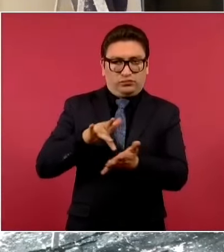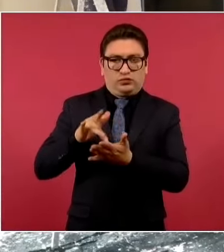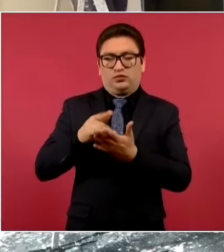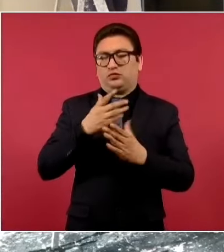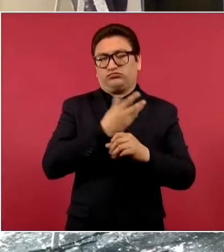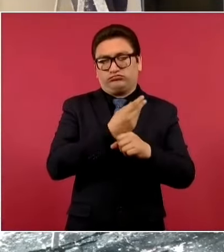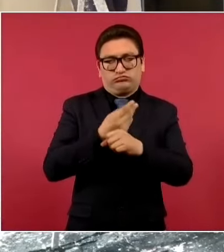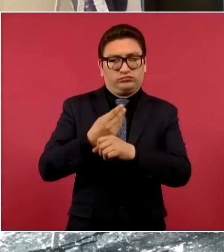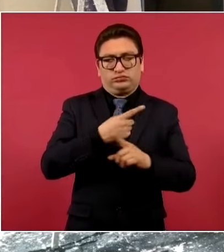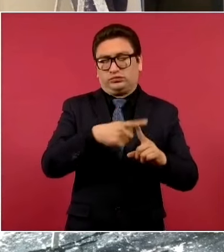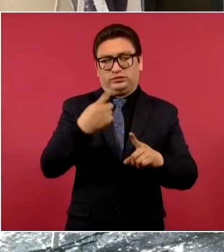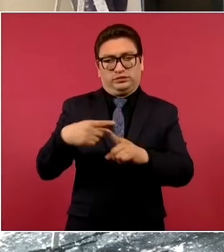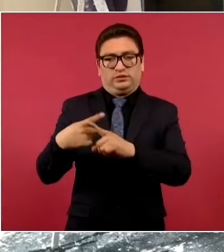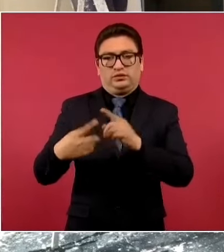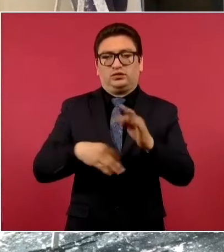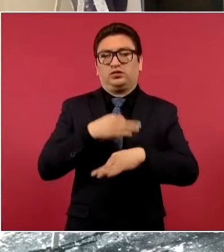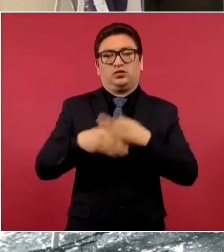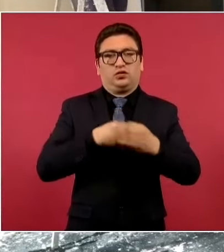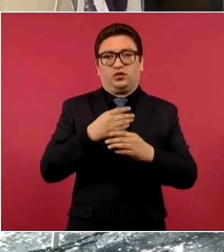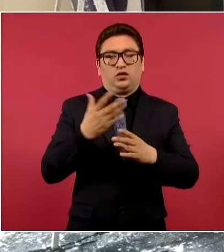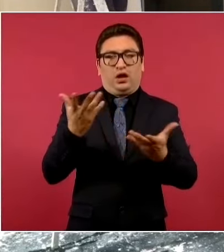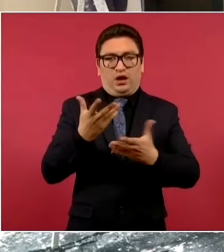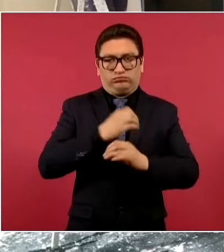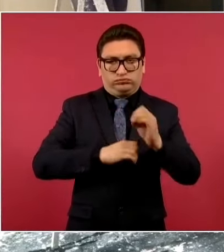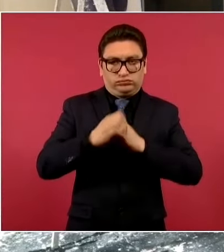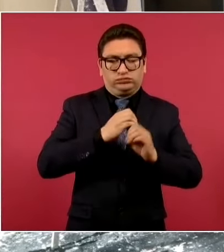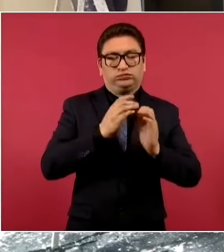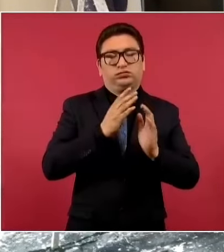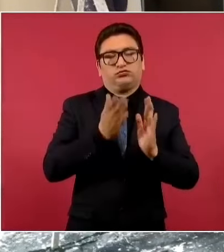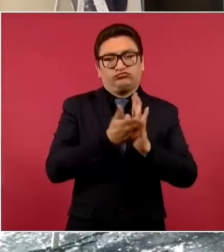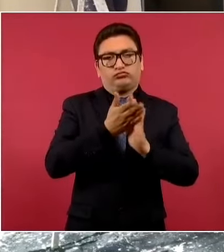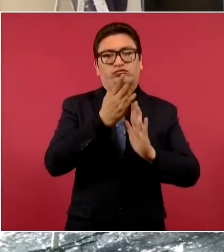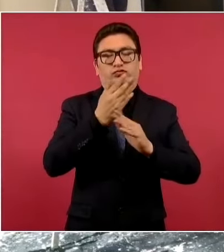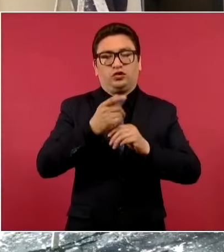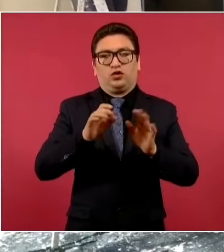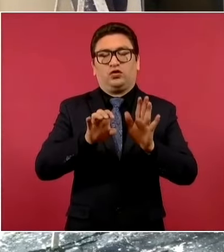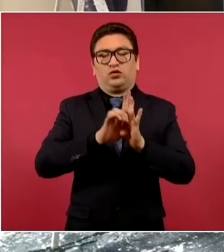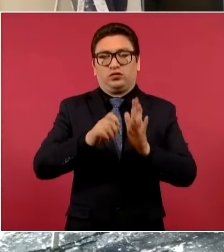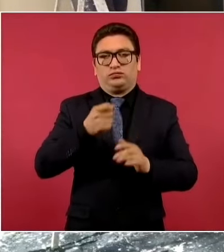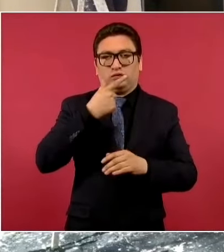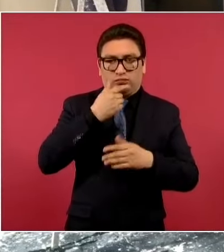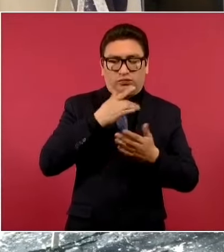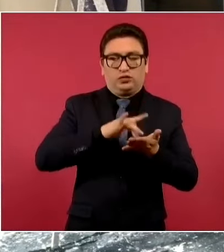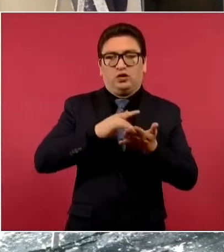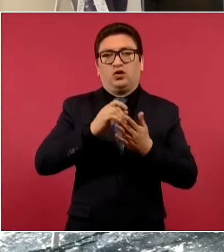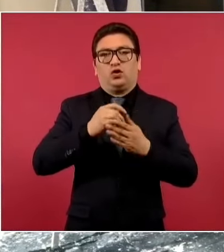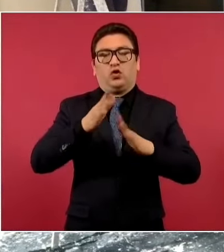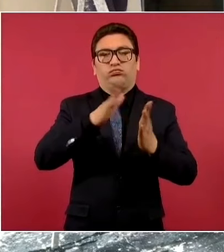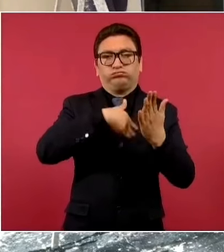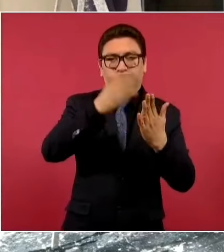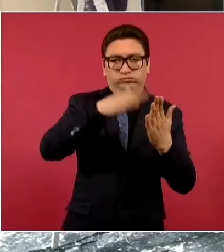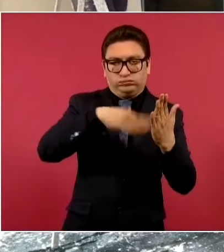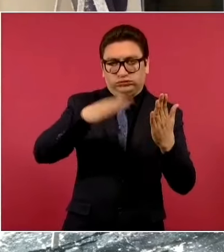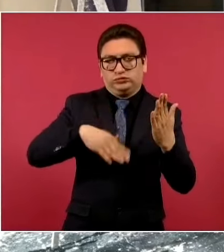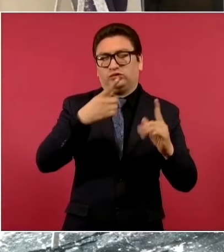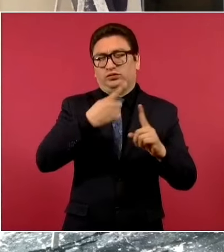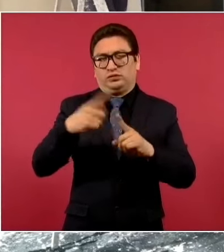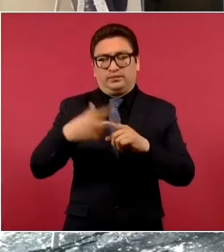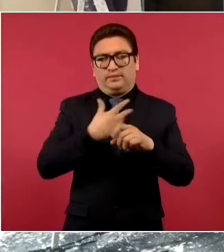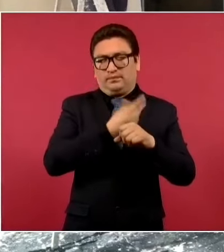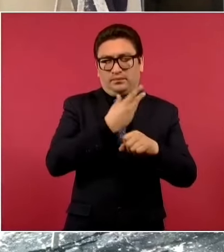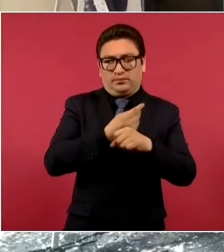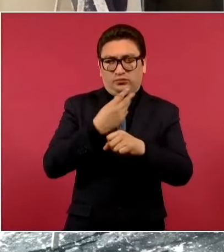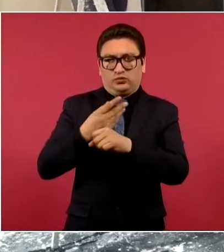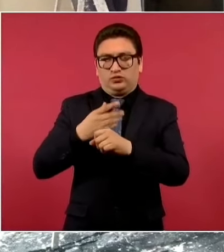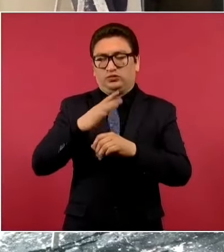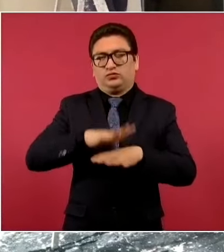obras. Se trata de adecuaciones y ampliaciones de almacenes y de farmacias, impermeabilizaciones, pintura, mantenimientos